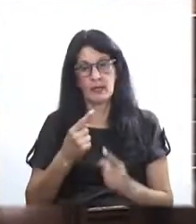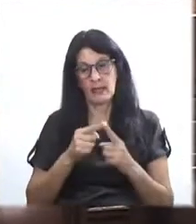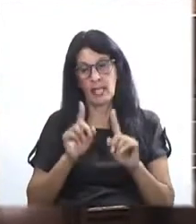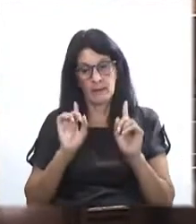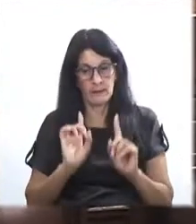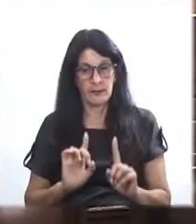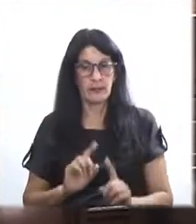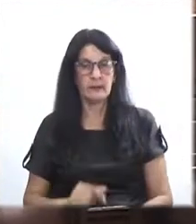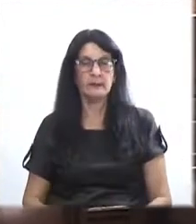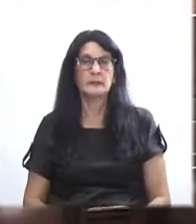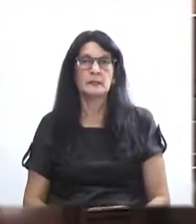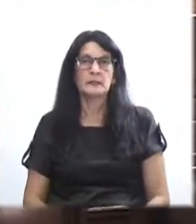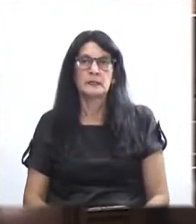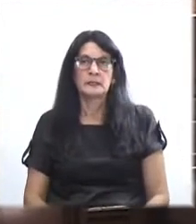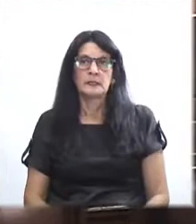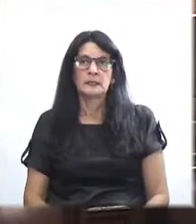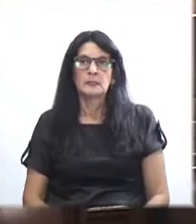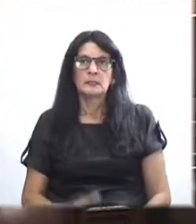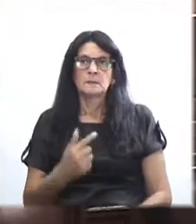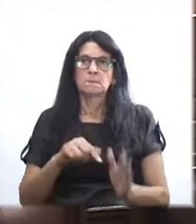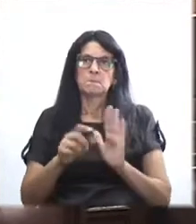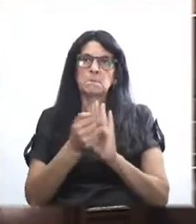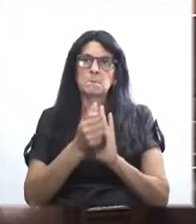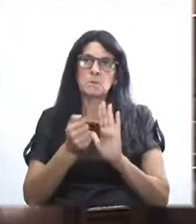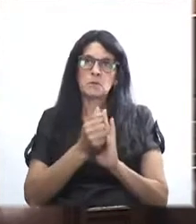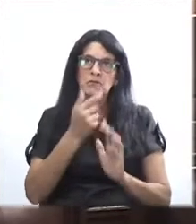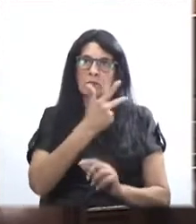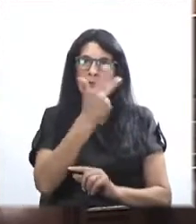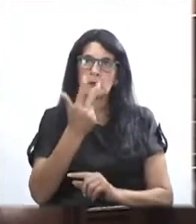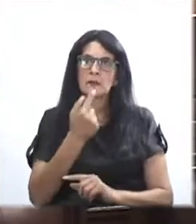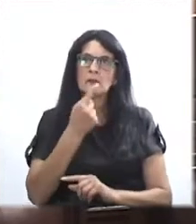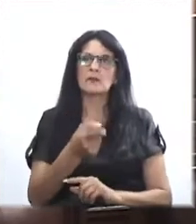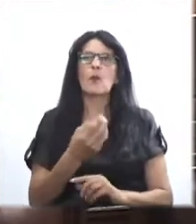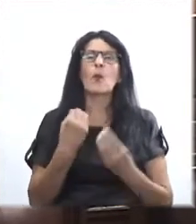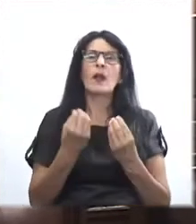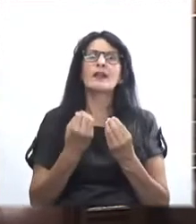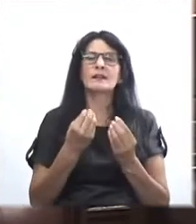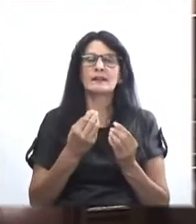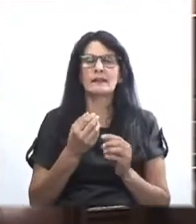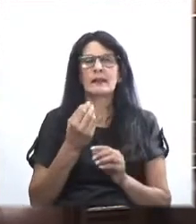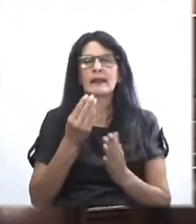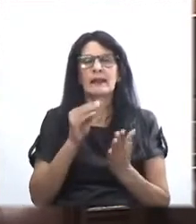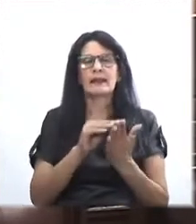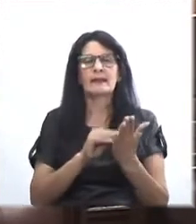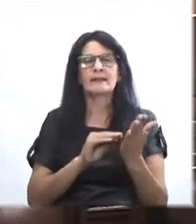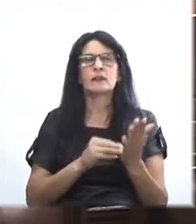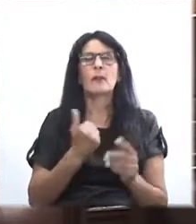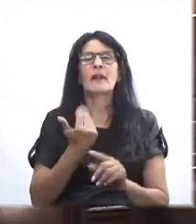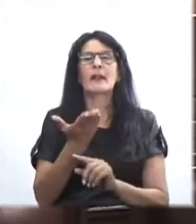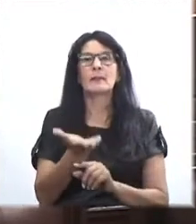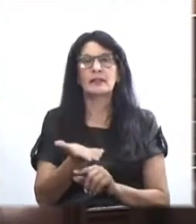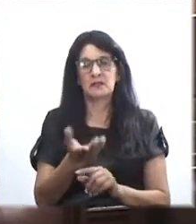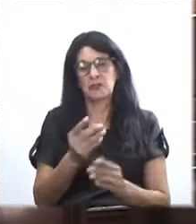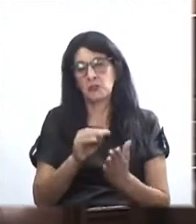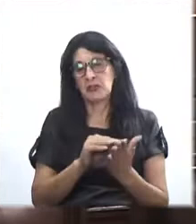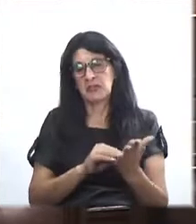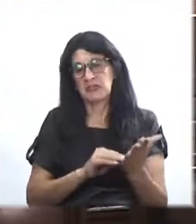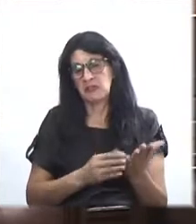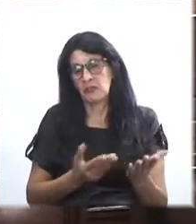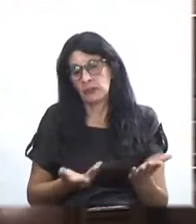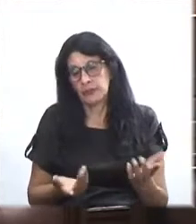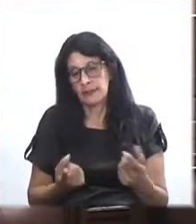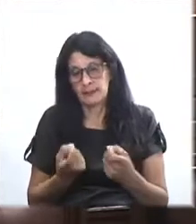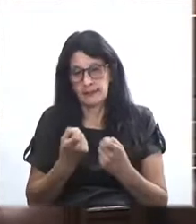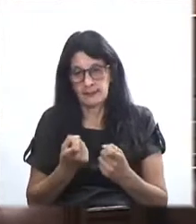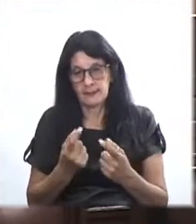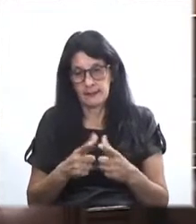distinta. El artículo 3 dice cuáles son los requisitos para la solicitud, que son requisitos burocráticos.